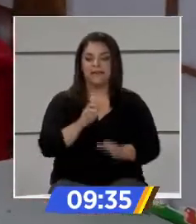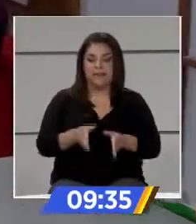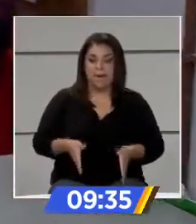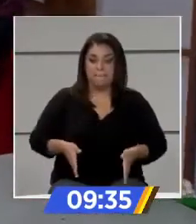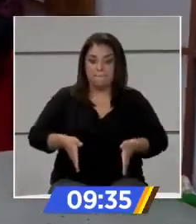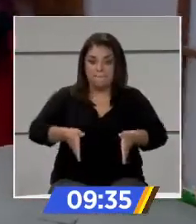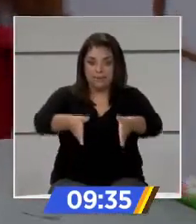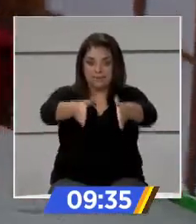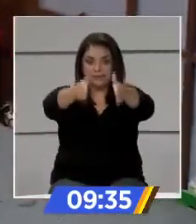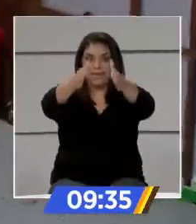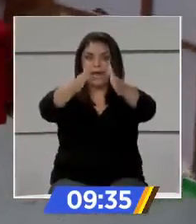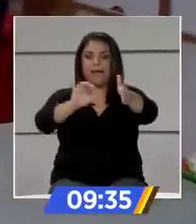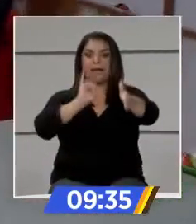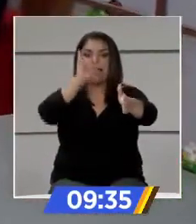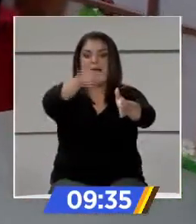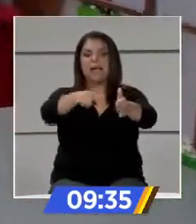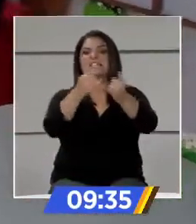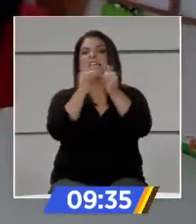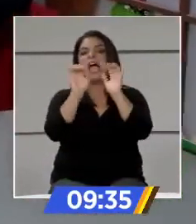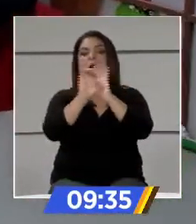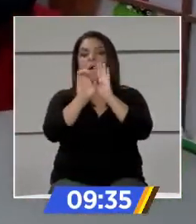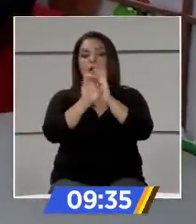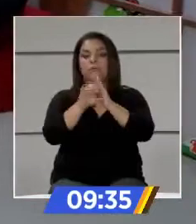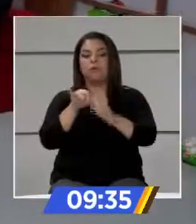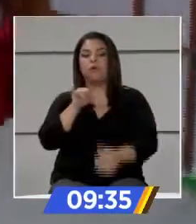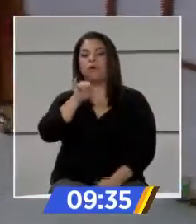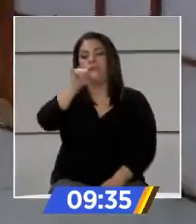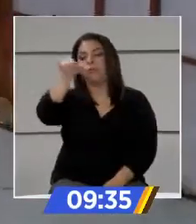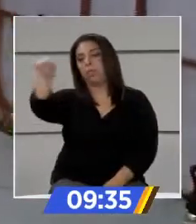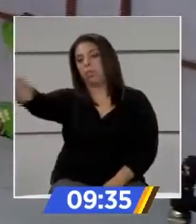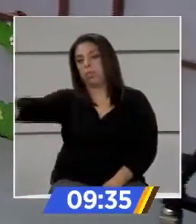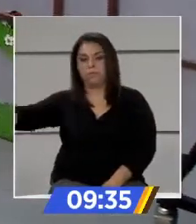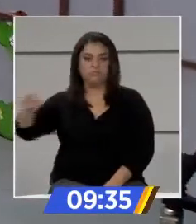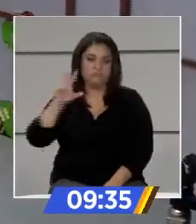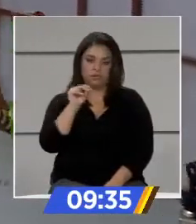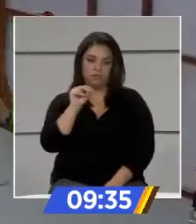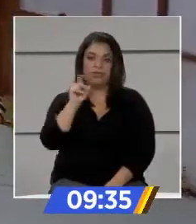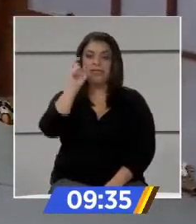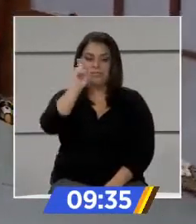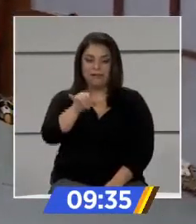Si se van para algún lado, no. Tienen que irse a la pista.